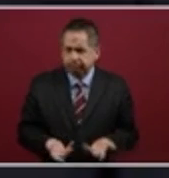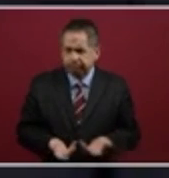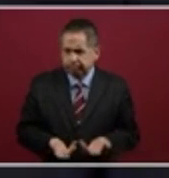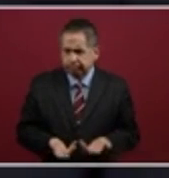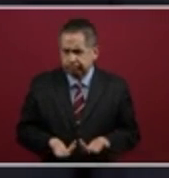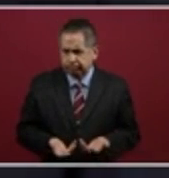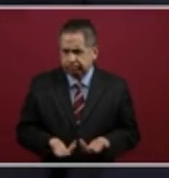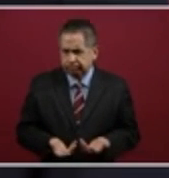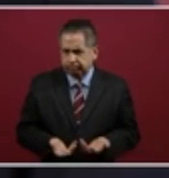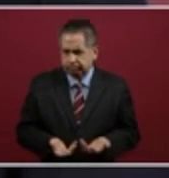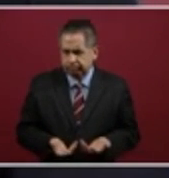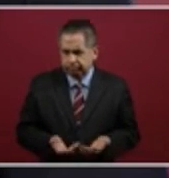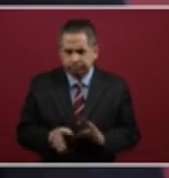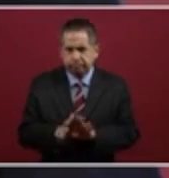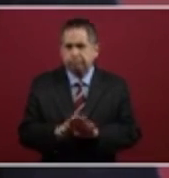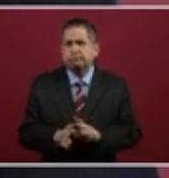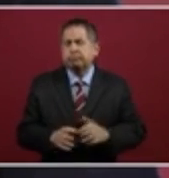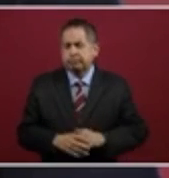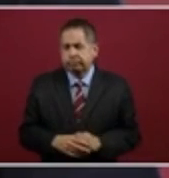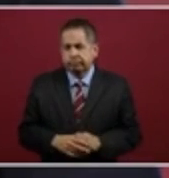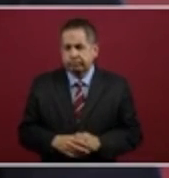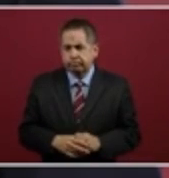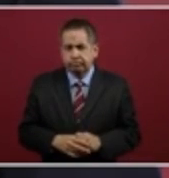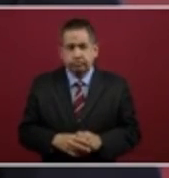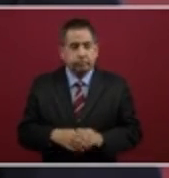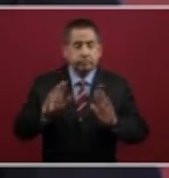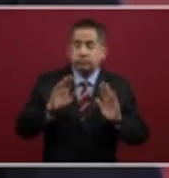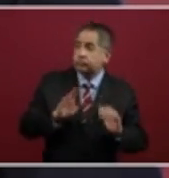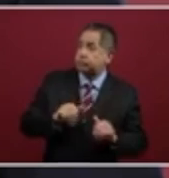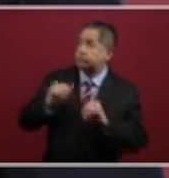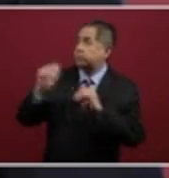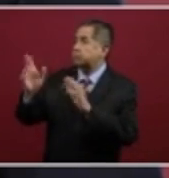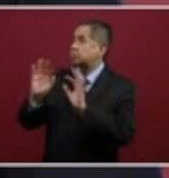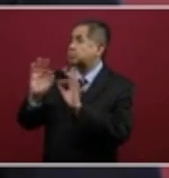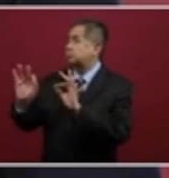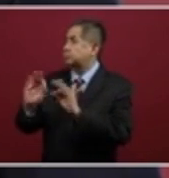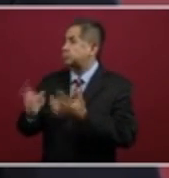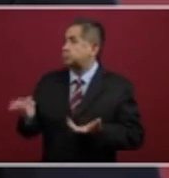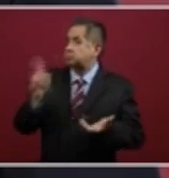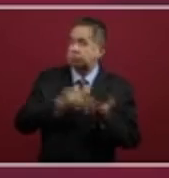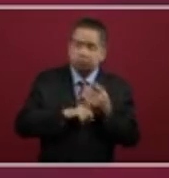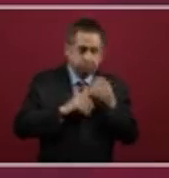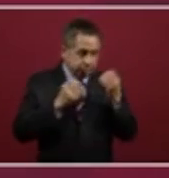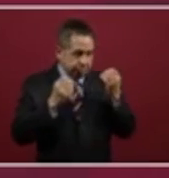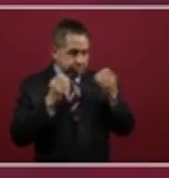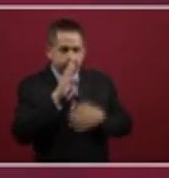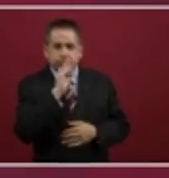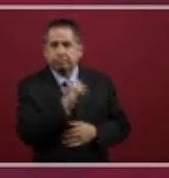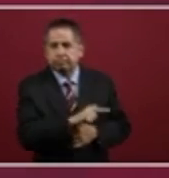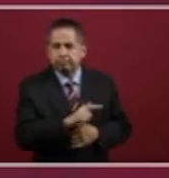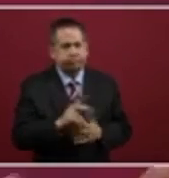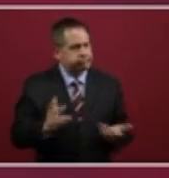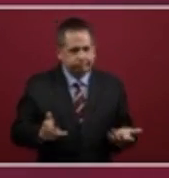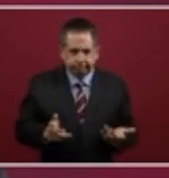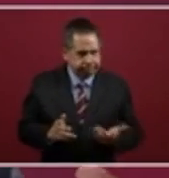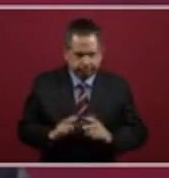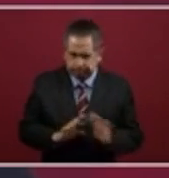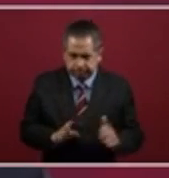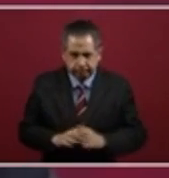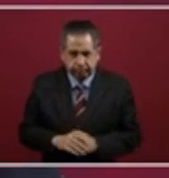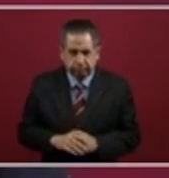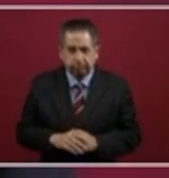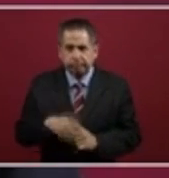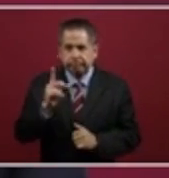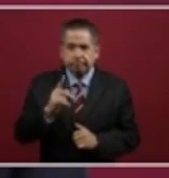¿Cómo vamos a hacer? Candil de la calle y oscuridad de la casa. Pero